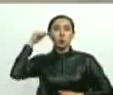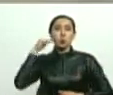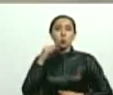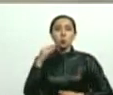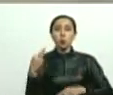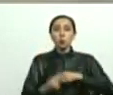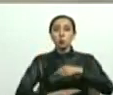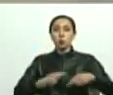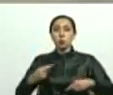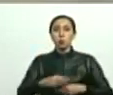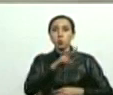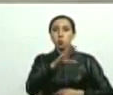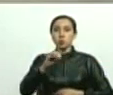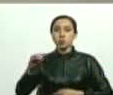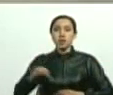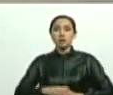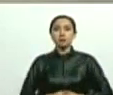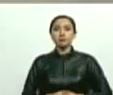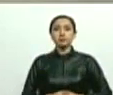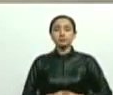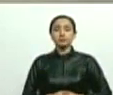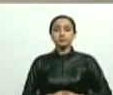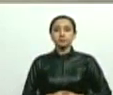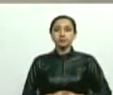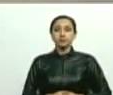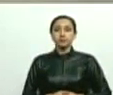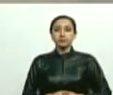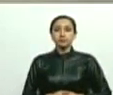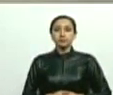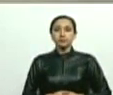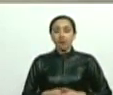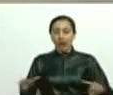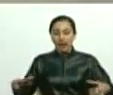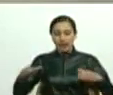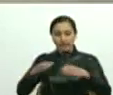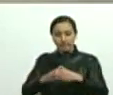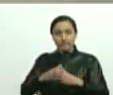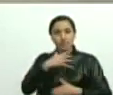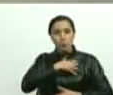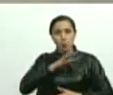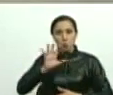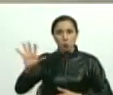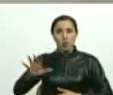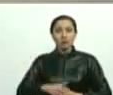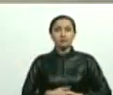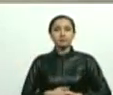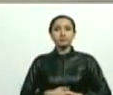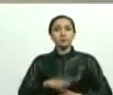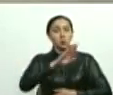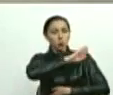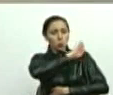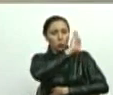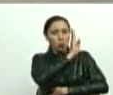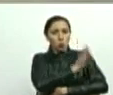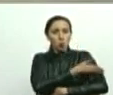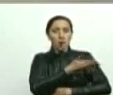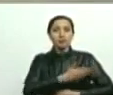Revolucionario 200, el Polo Patriótico, estas fuerzas